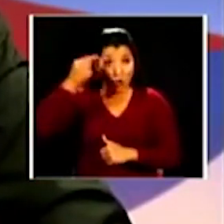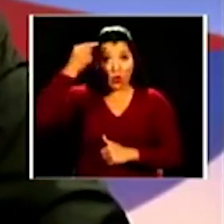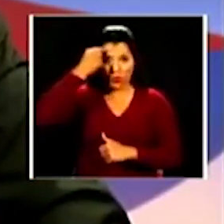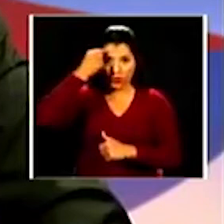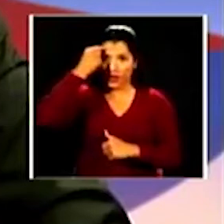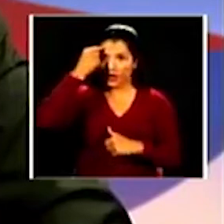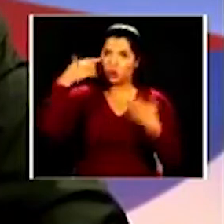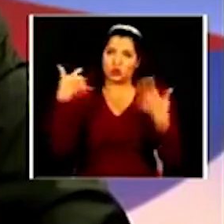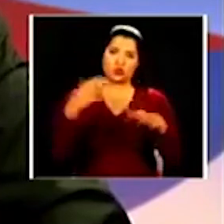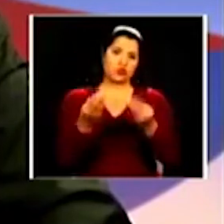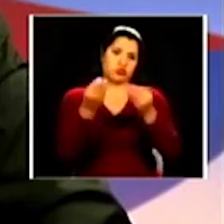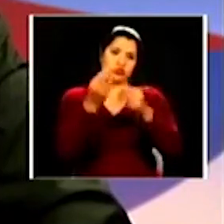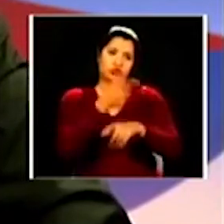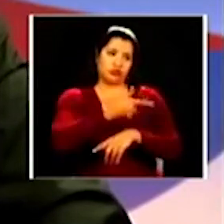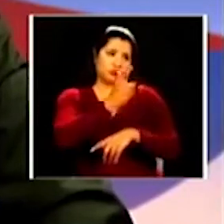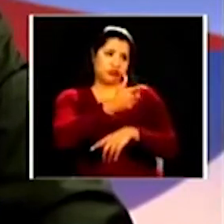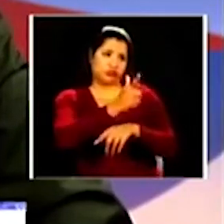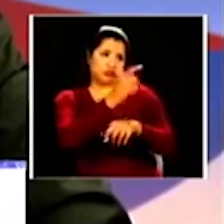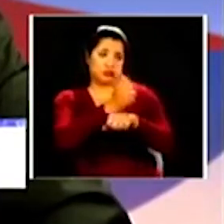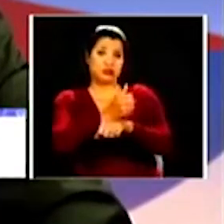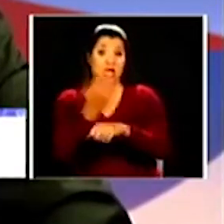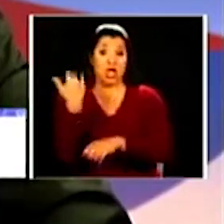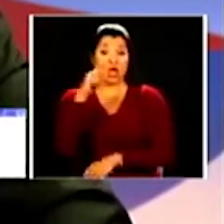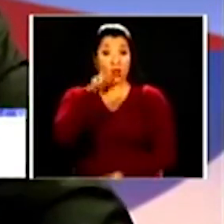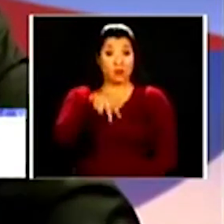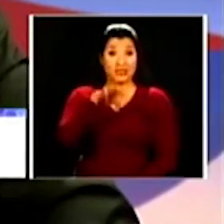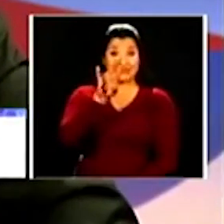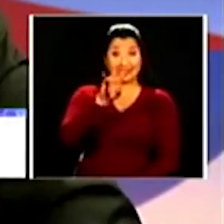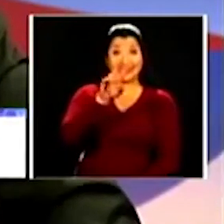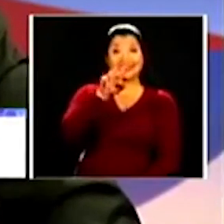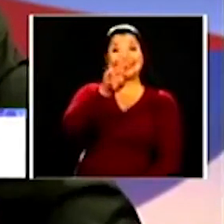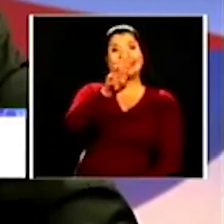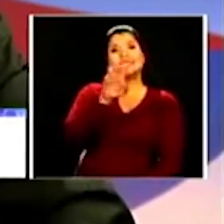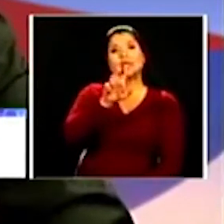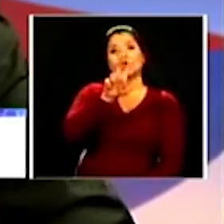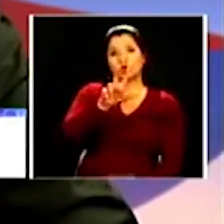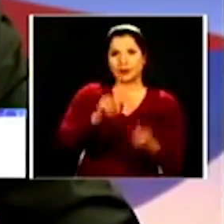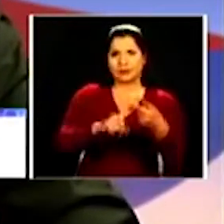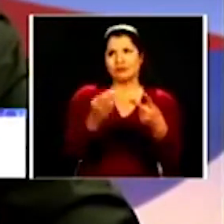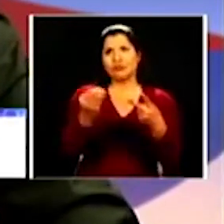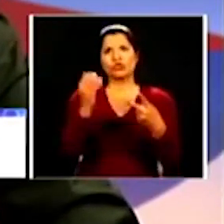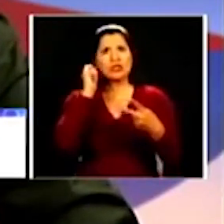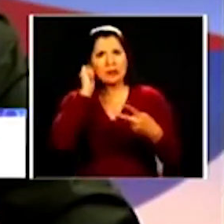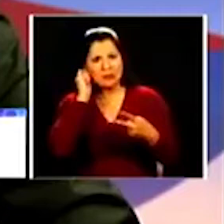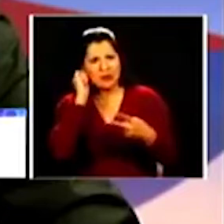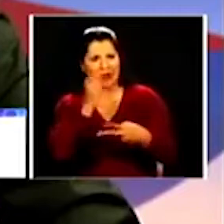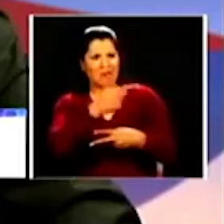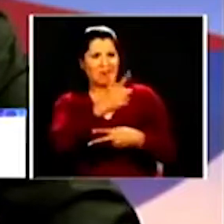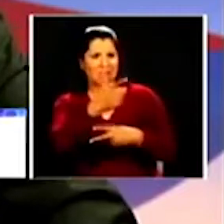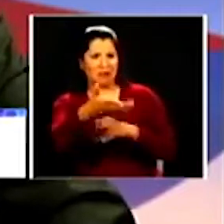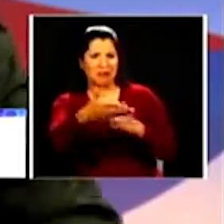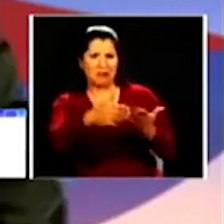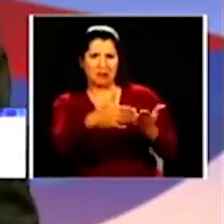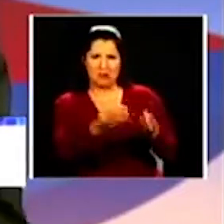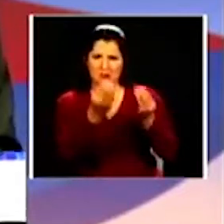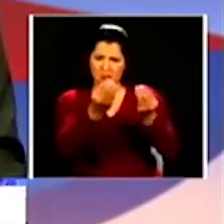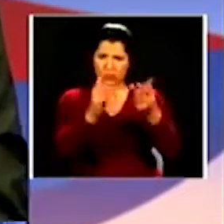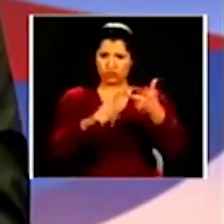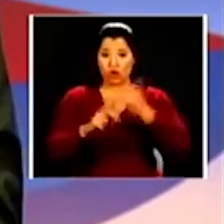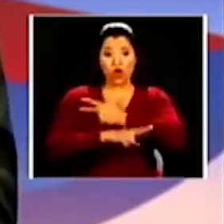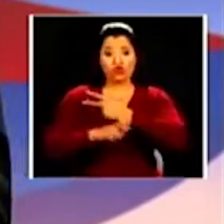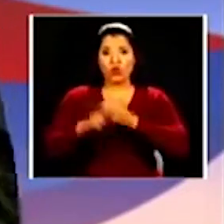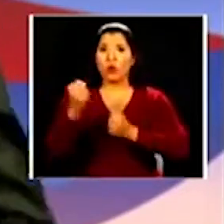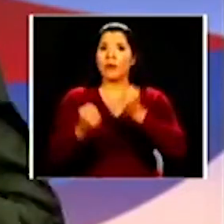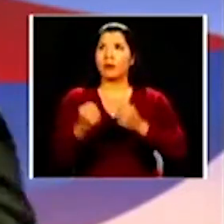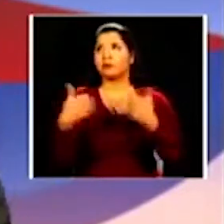en el 2017, 603 asesinatos, el récord de femicidios también, que crecieron en estos 4 años, récord de robo de vehículos, y el